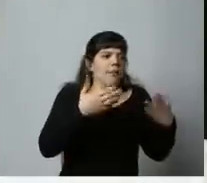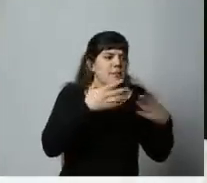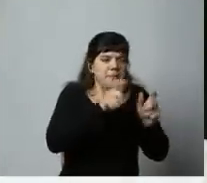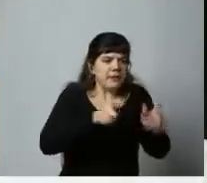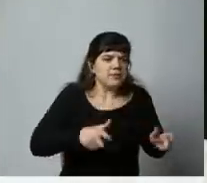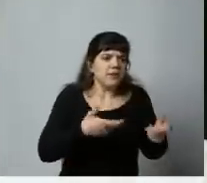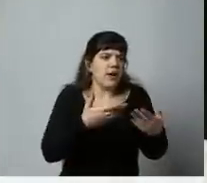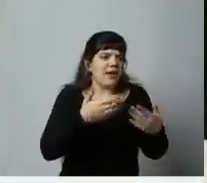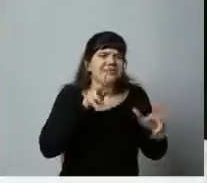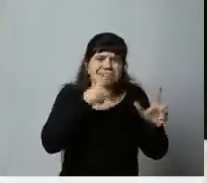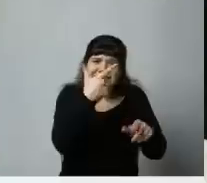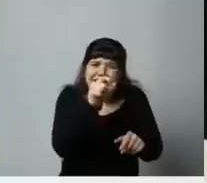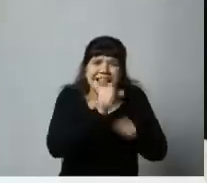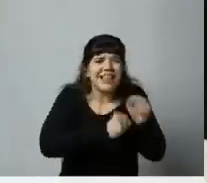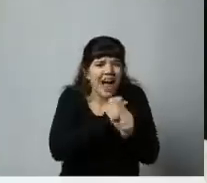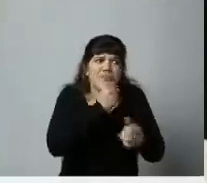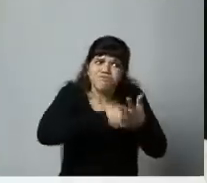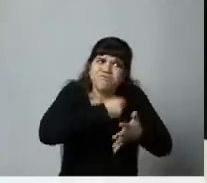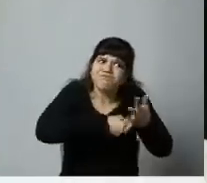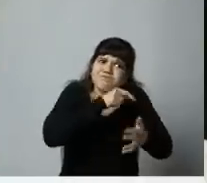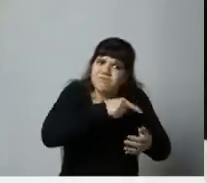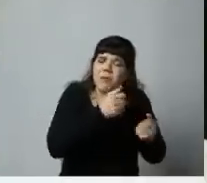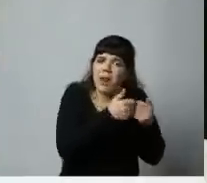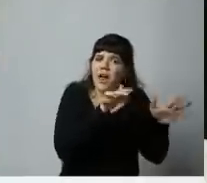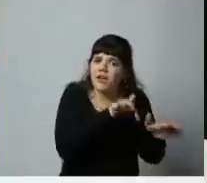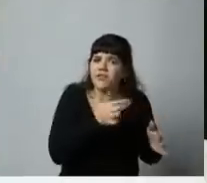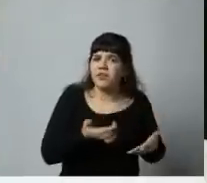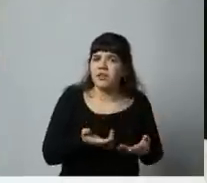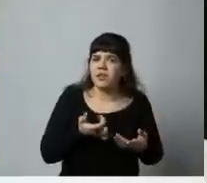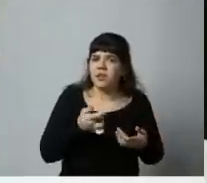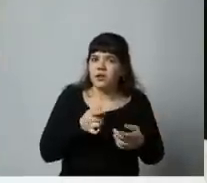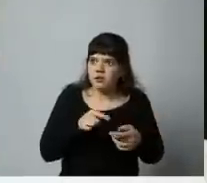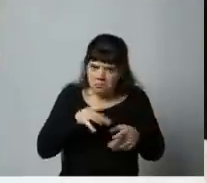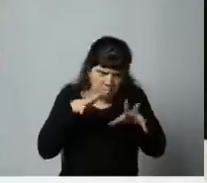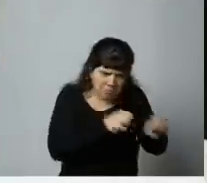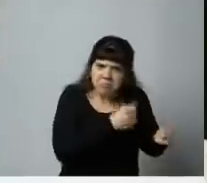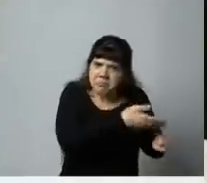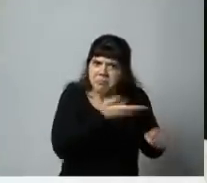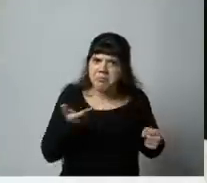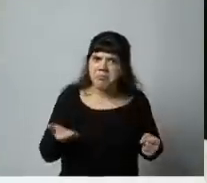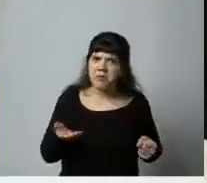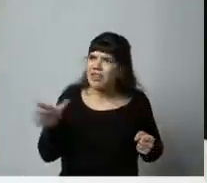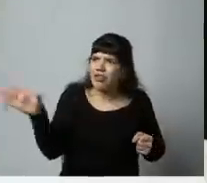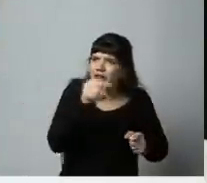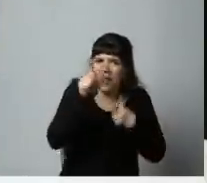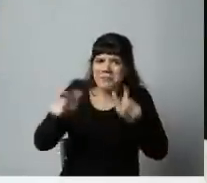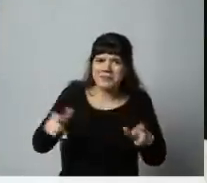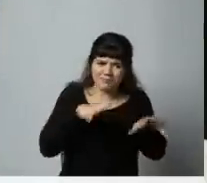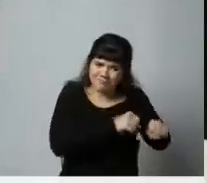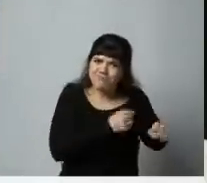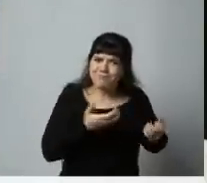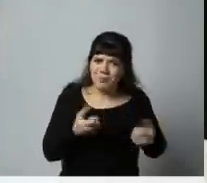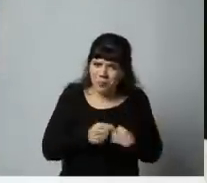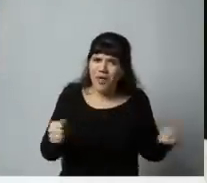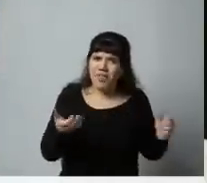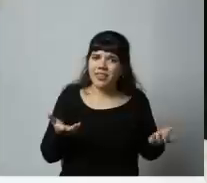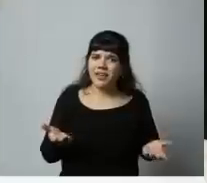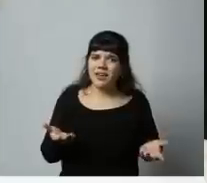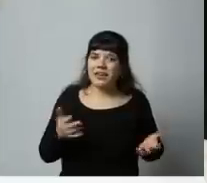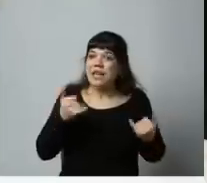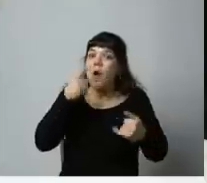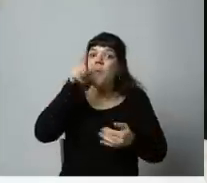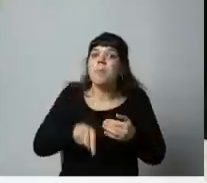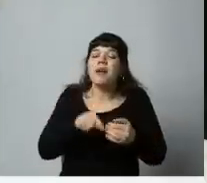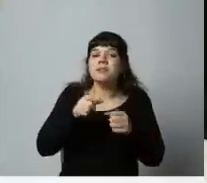70 años de lucha Y qué decimos es de todos apropi de la sala por favor Hace un mes que está aprobado el